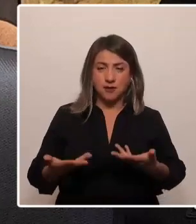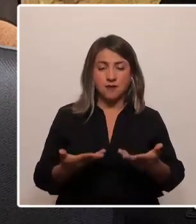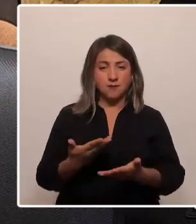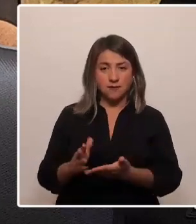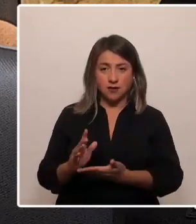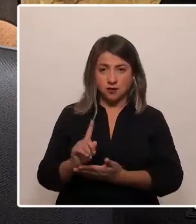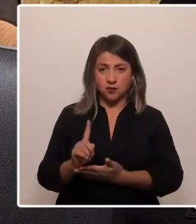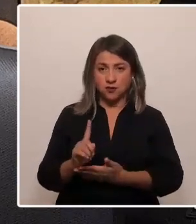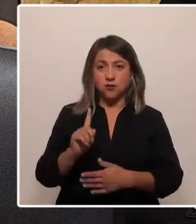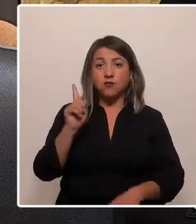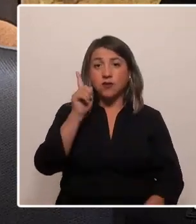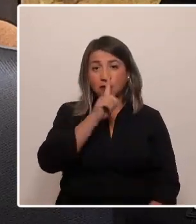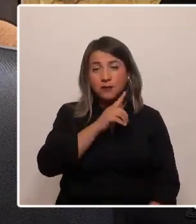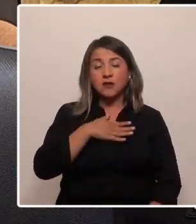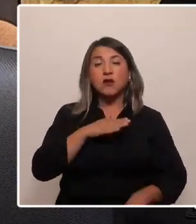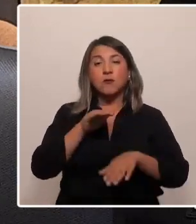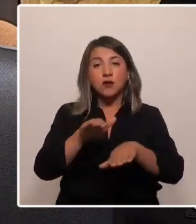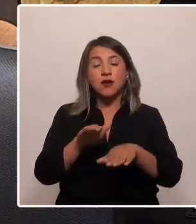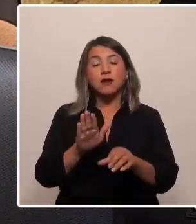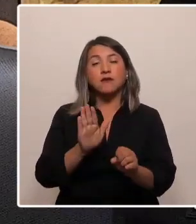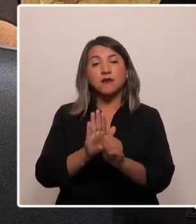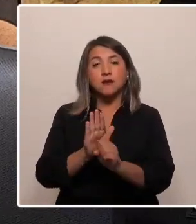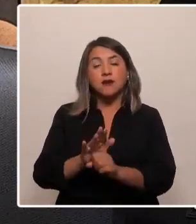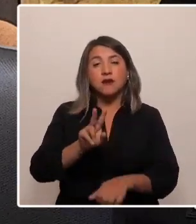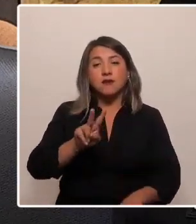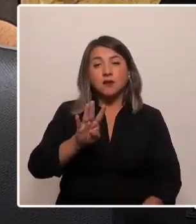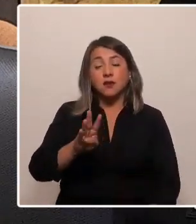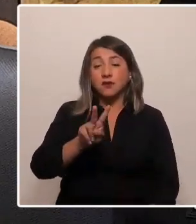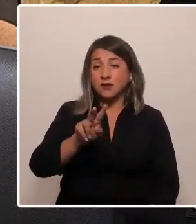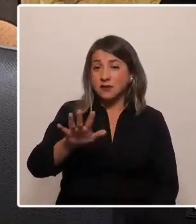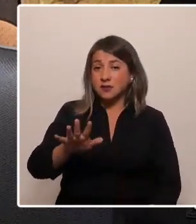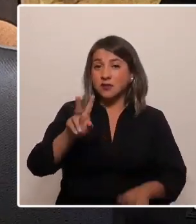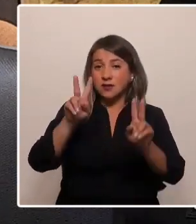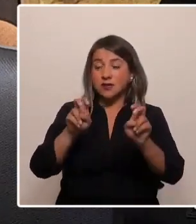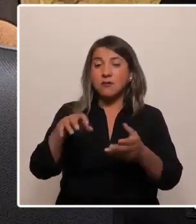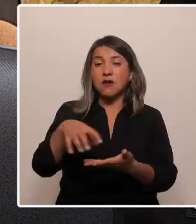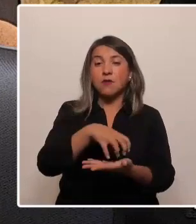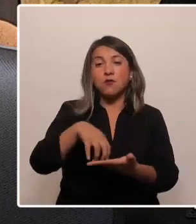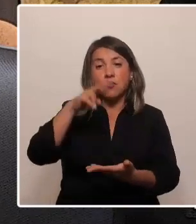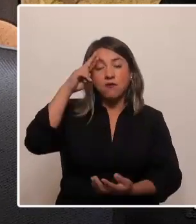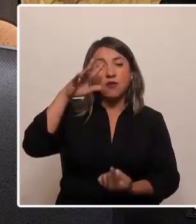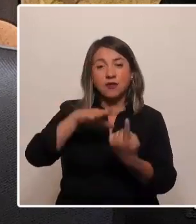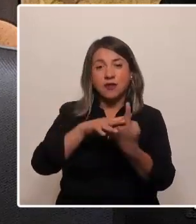Finalmente, apoyaré los artículos 24 y 25 en materia de pueblos indígenas,